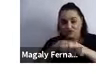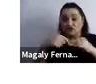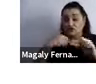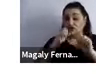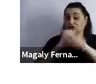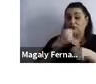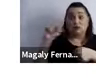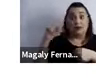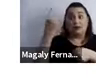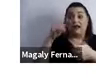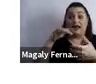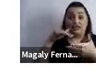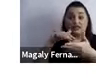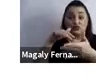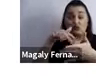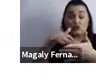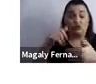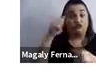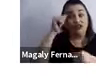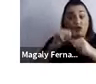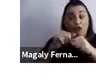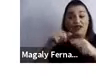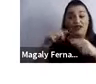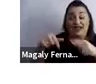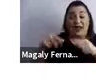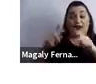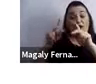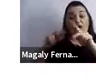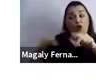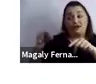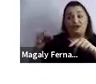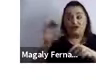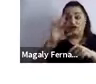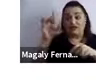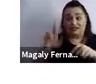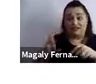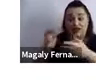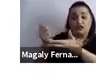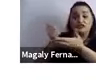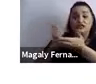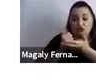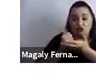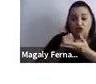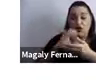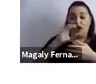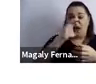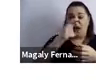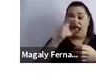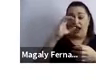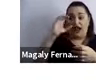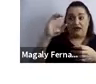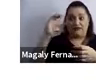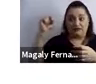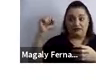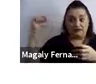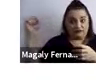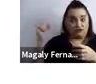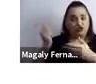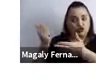estudio, lo recordarán los colegas de Costa Rica, porque nos ayudó la Caja del Seguro